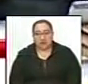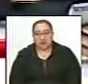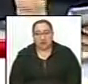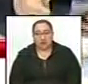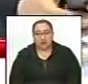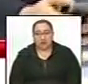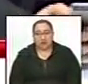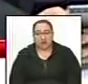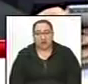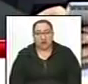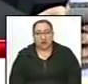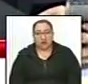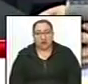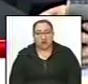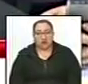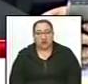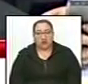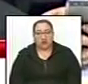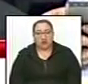Entonces,